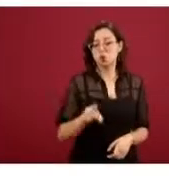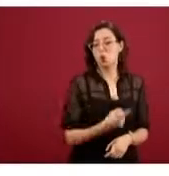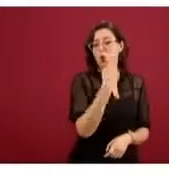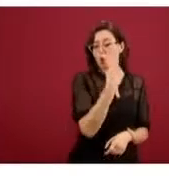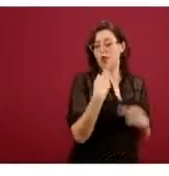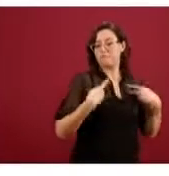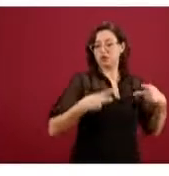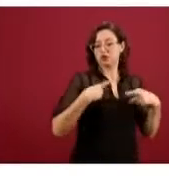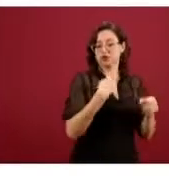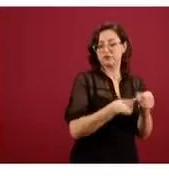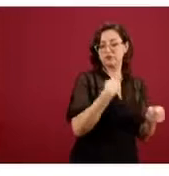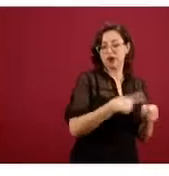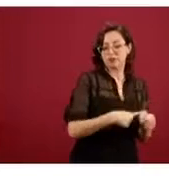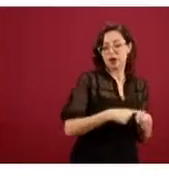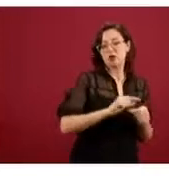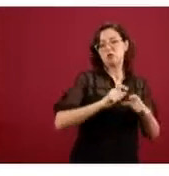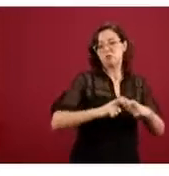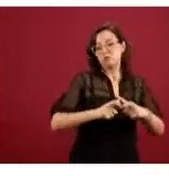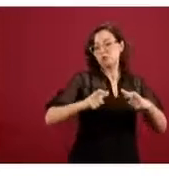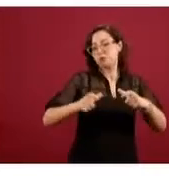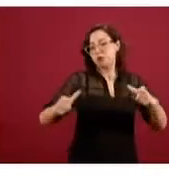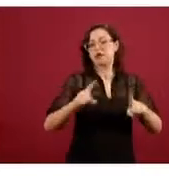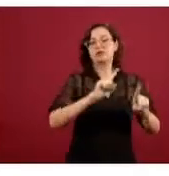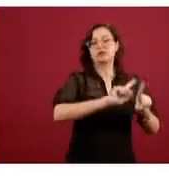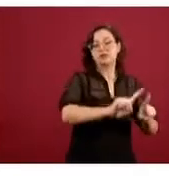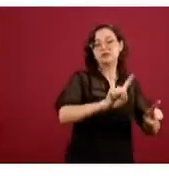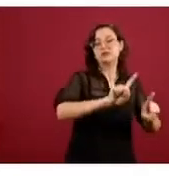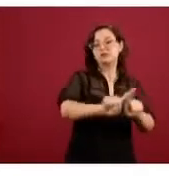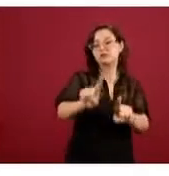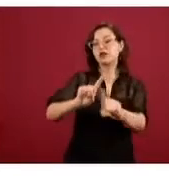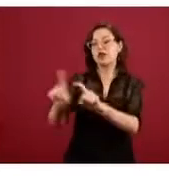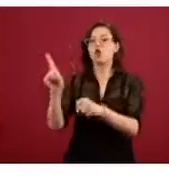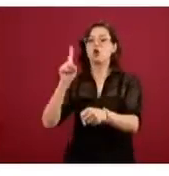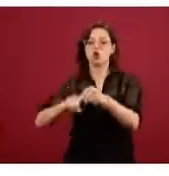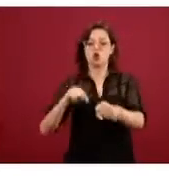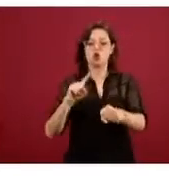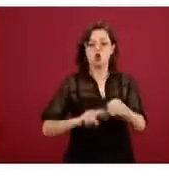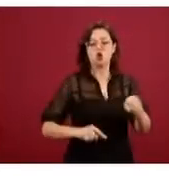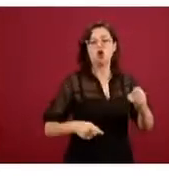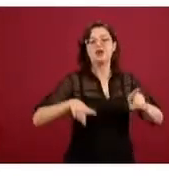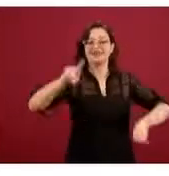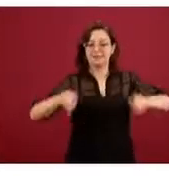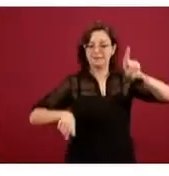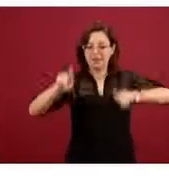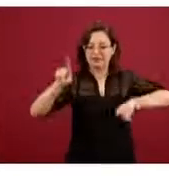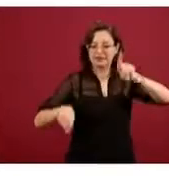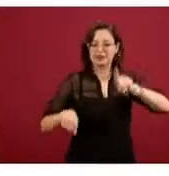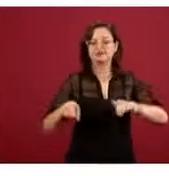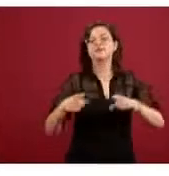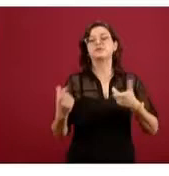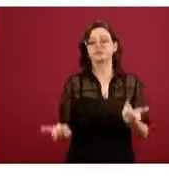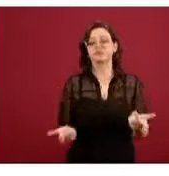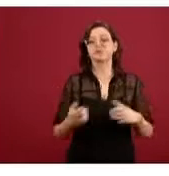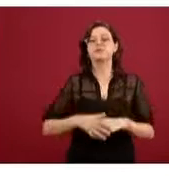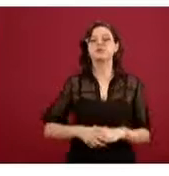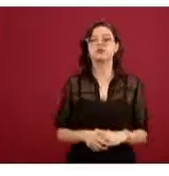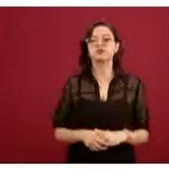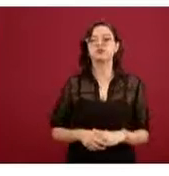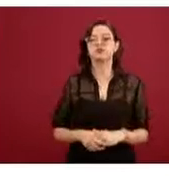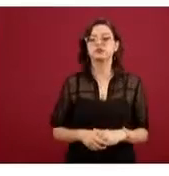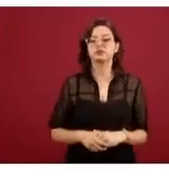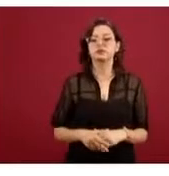casos confirmados y eso también en su momento le da una coloración al municipio como tal. De